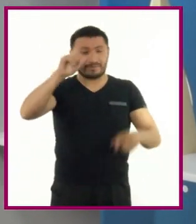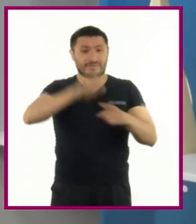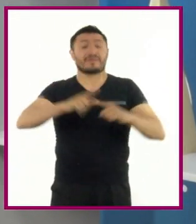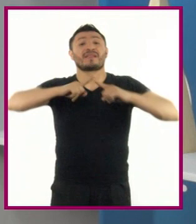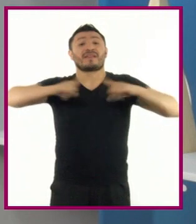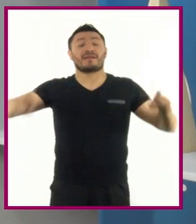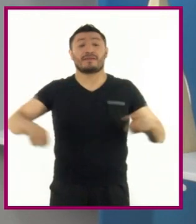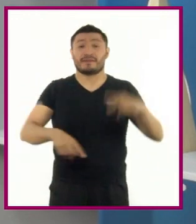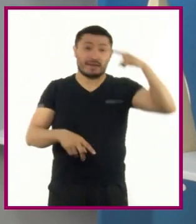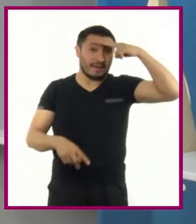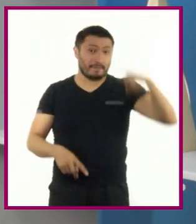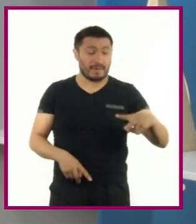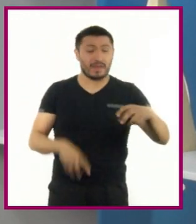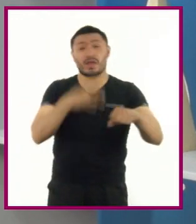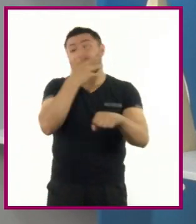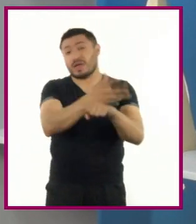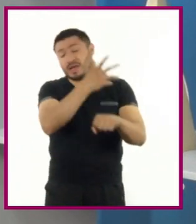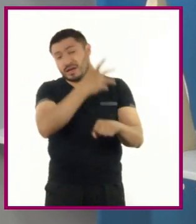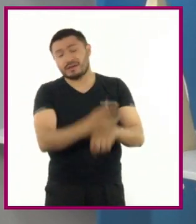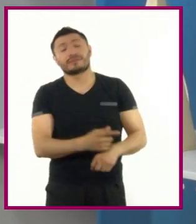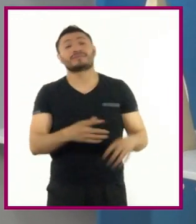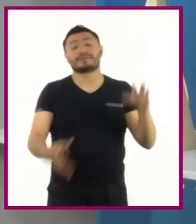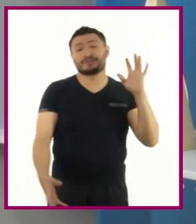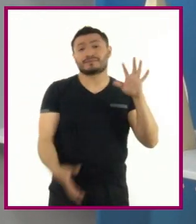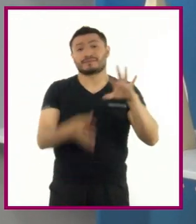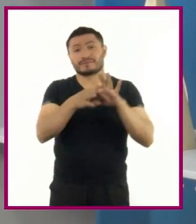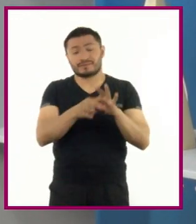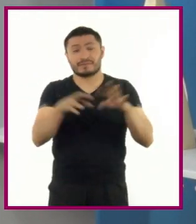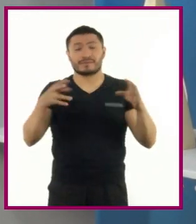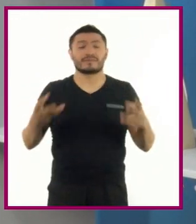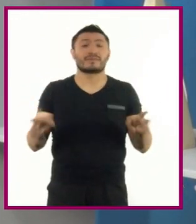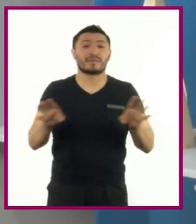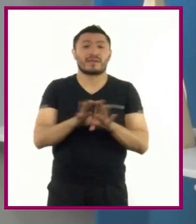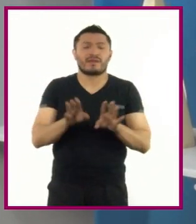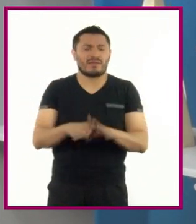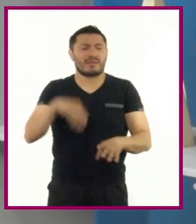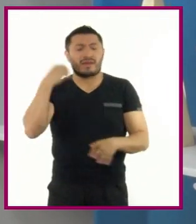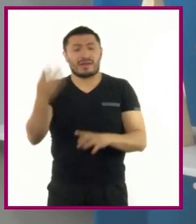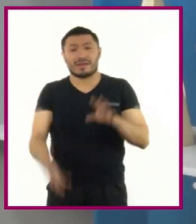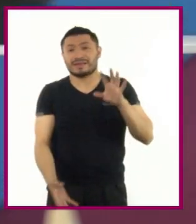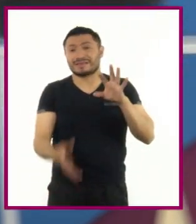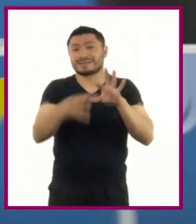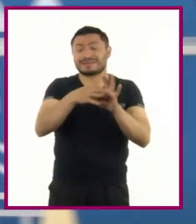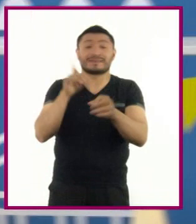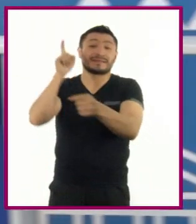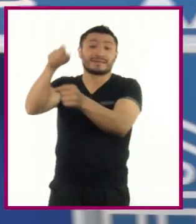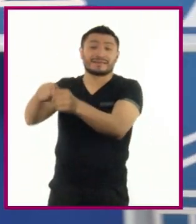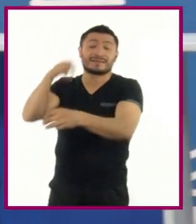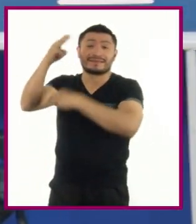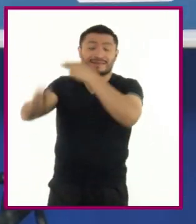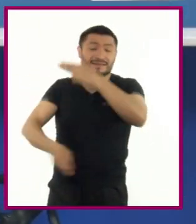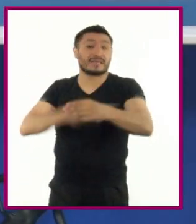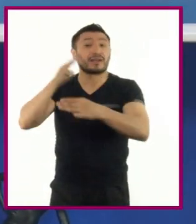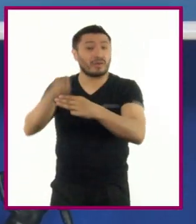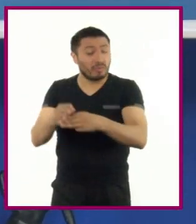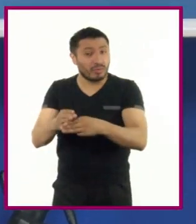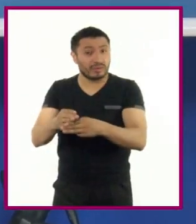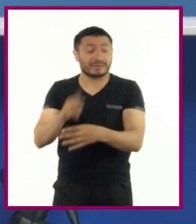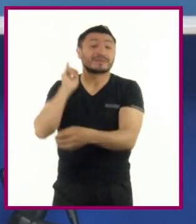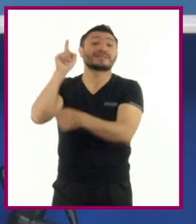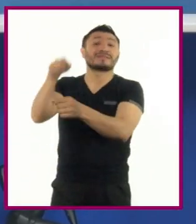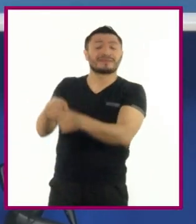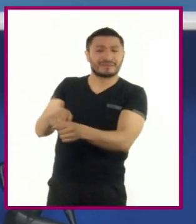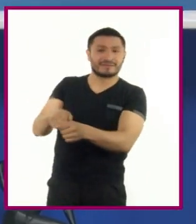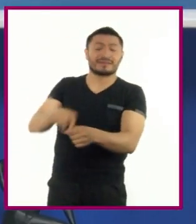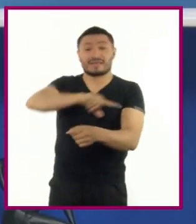tanto México como Estados Unidos de América han indicado su deseo de unirse al mundo. Un mundo que, después